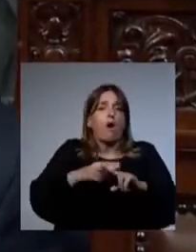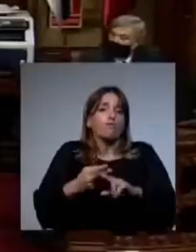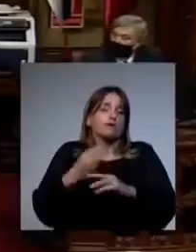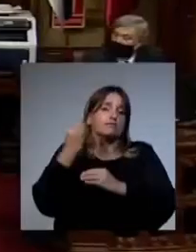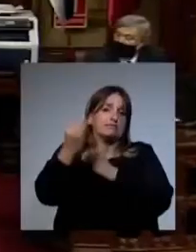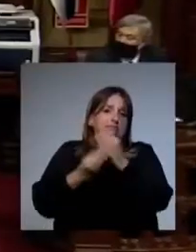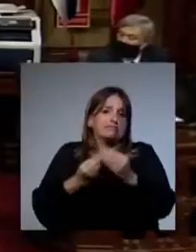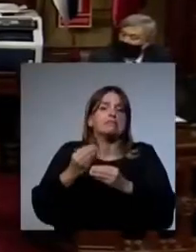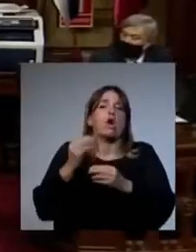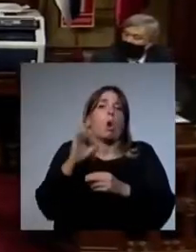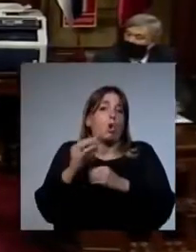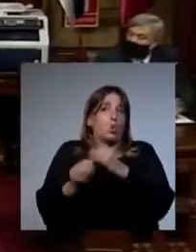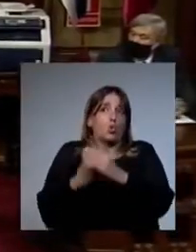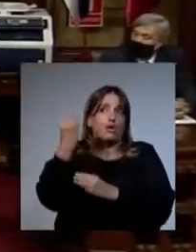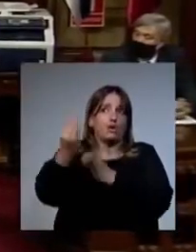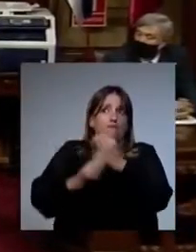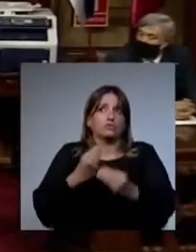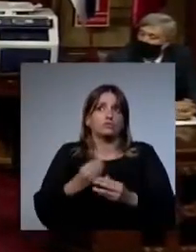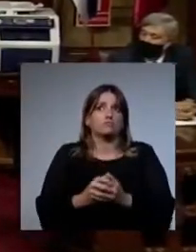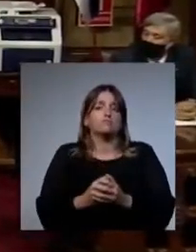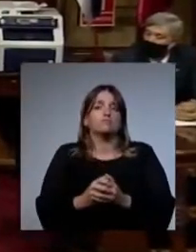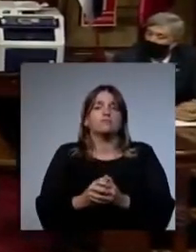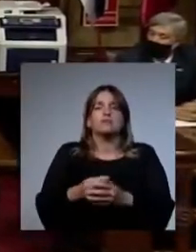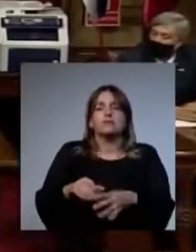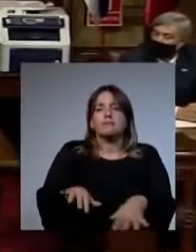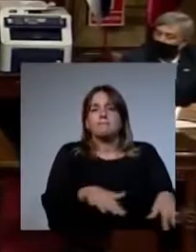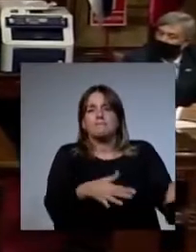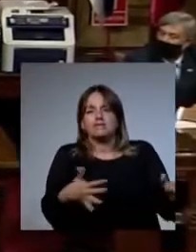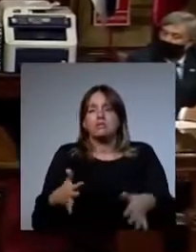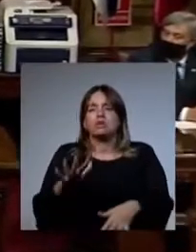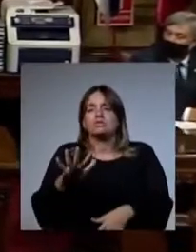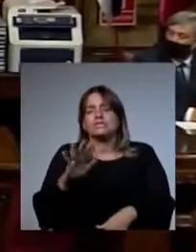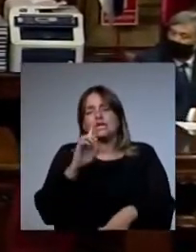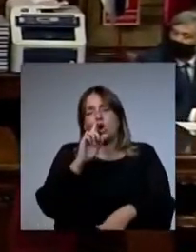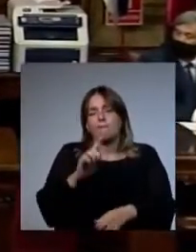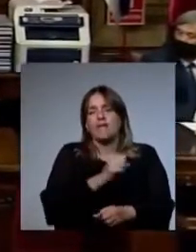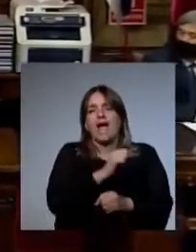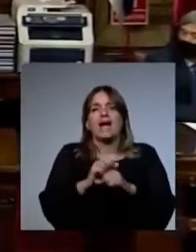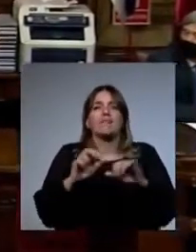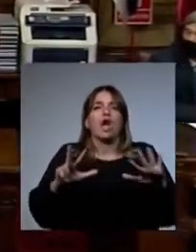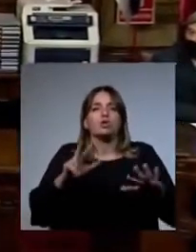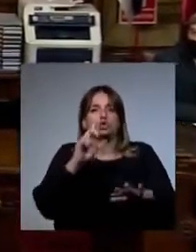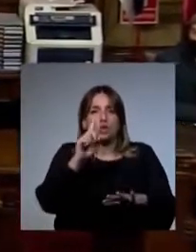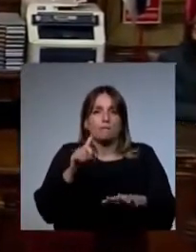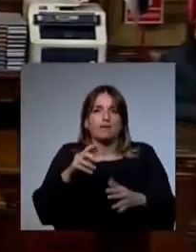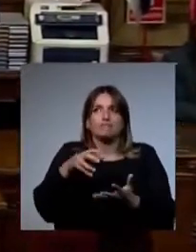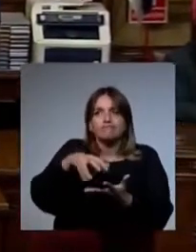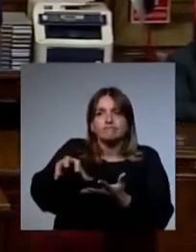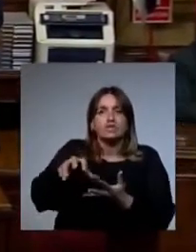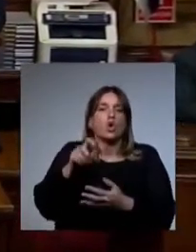nuevos, oscilando entre 5.000 pesos y 8.000 pesos para el sector turístico.